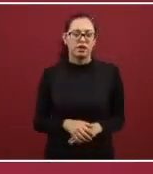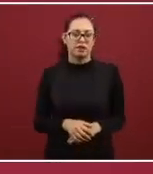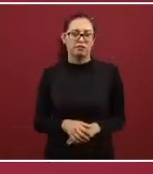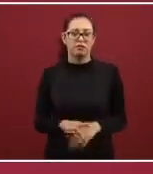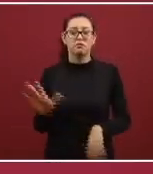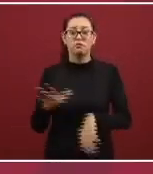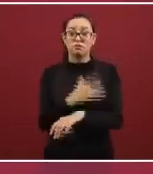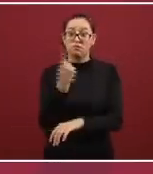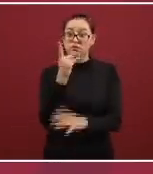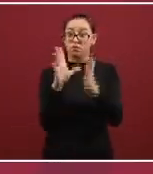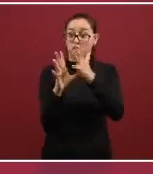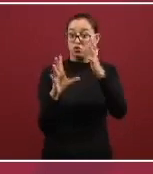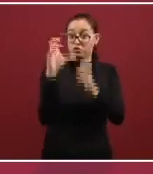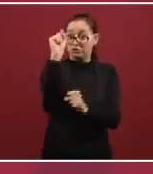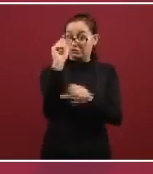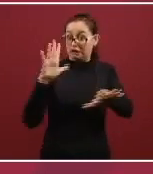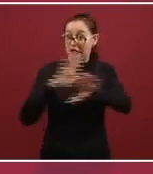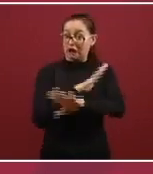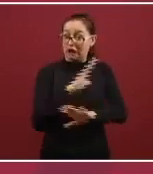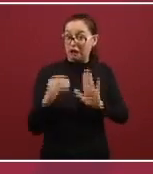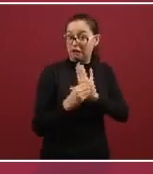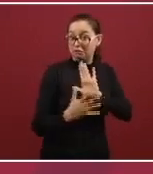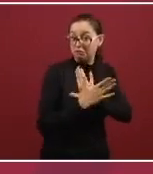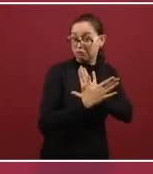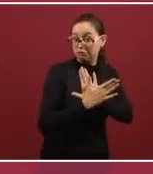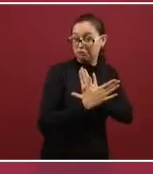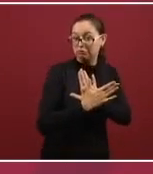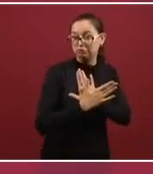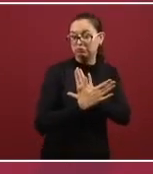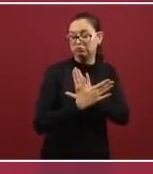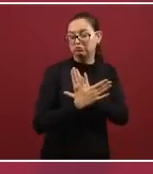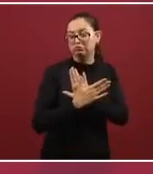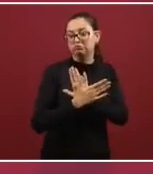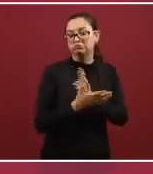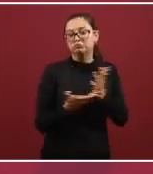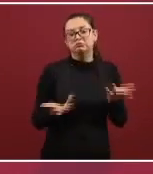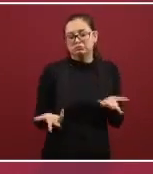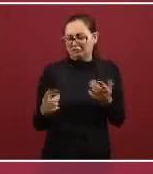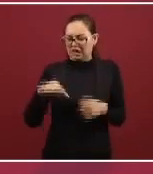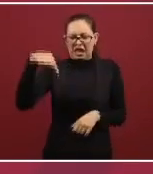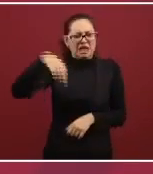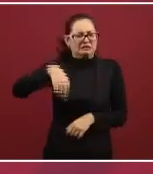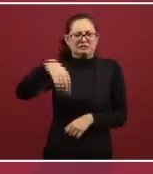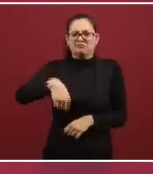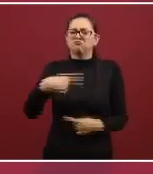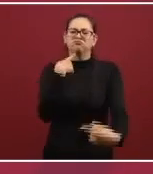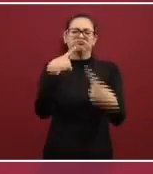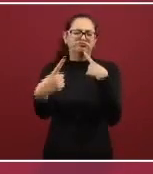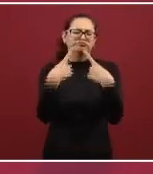constitucional, yo no quiero, digo, aquí lo vamos a analizar,